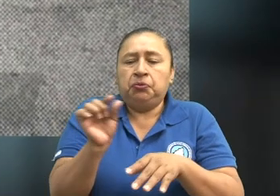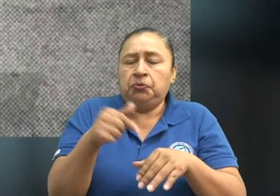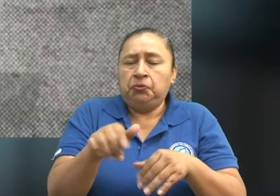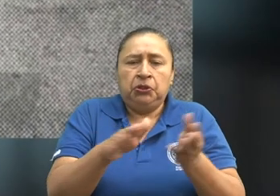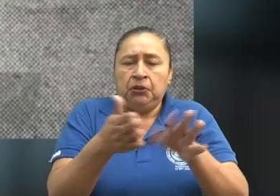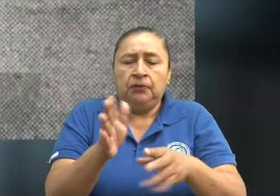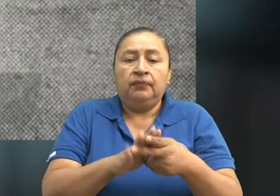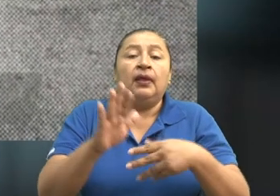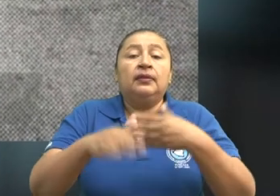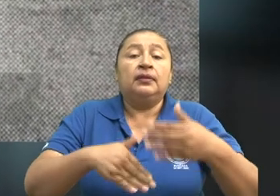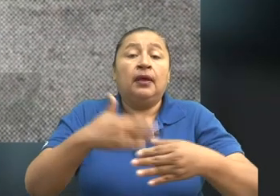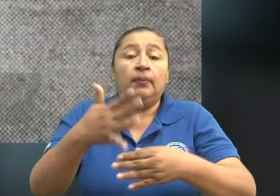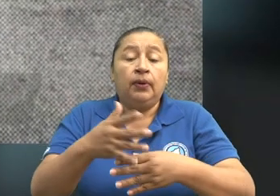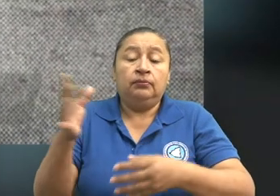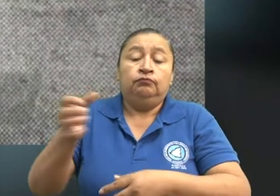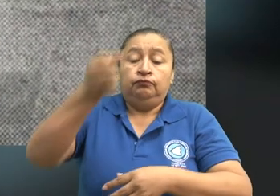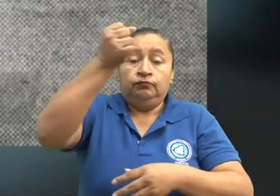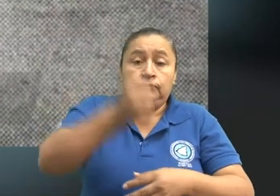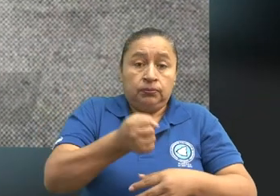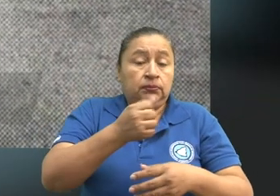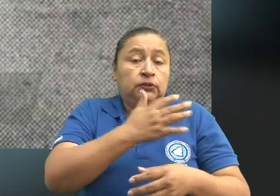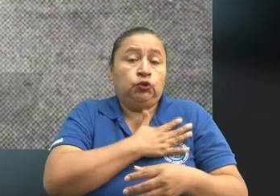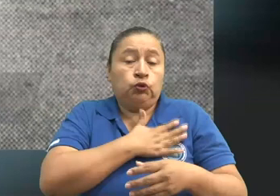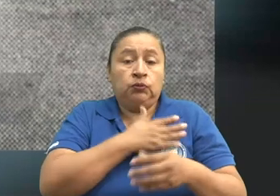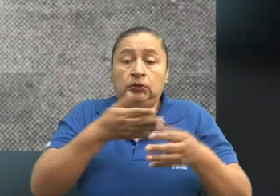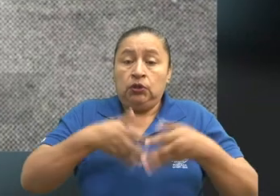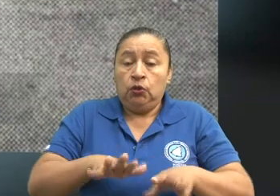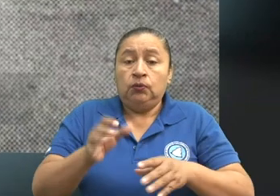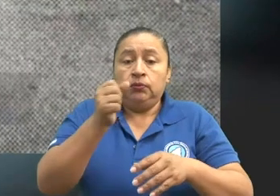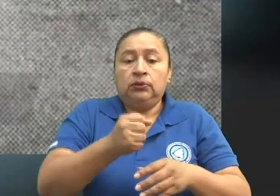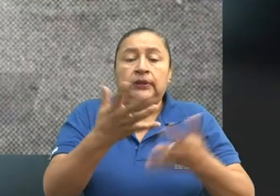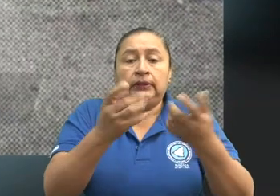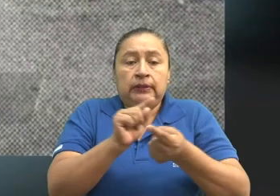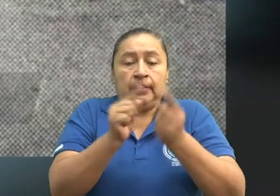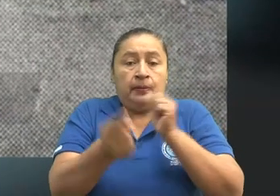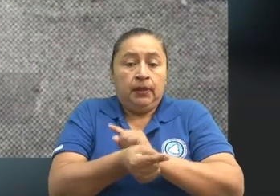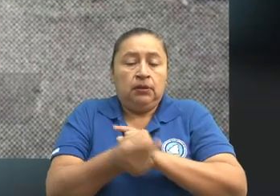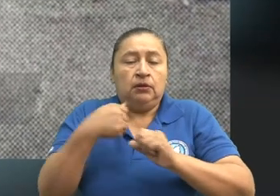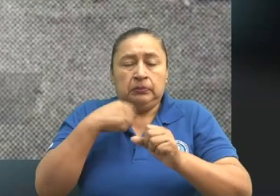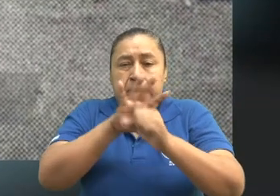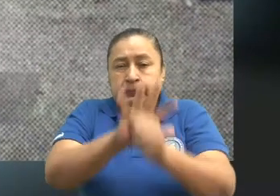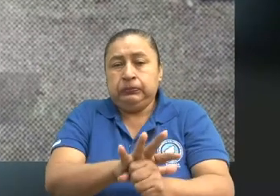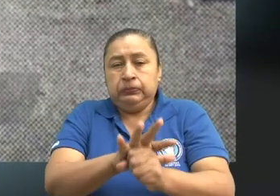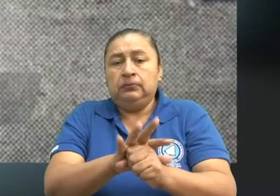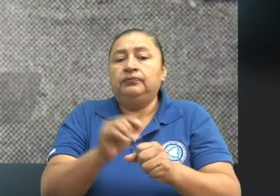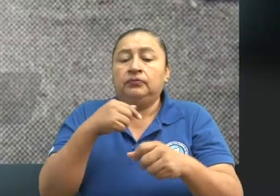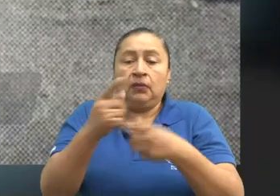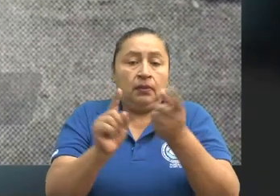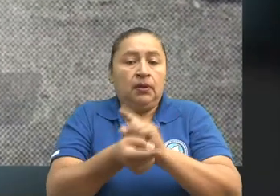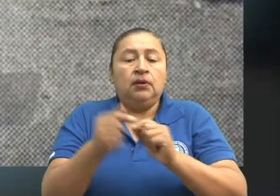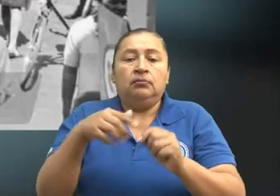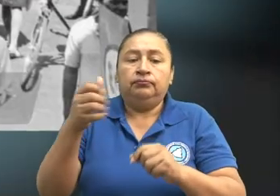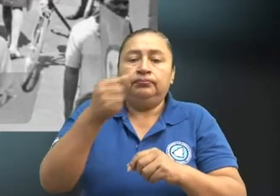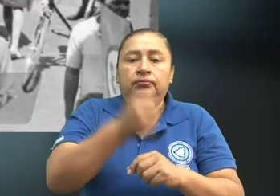recientemente. Luego la dictadura somocista maniobra para tratar de cambiar su cara represiva y dictatorial y